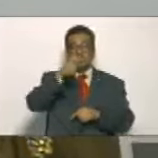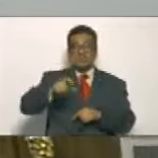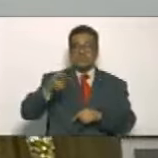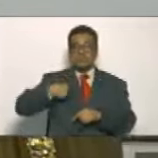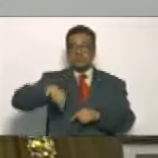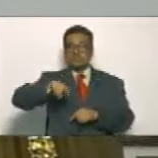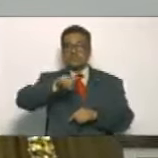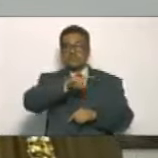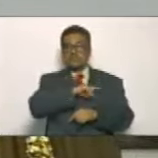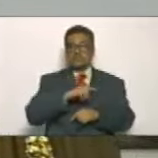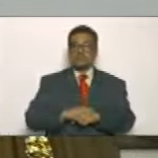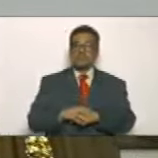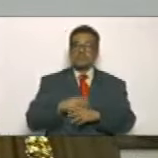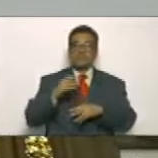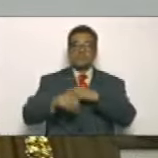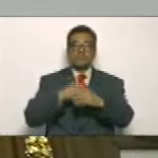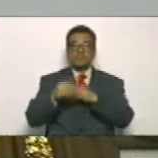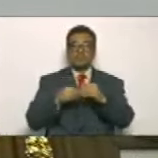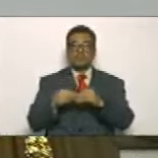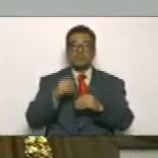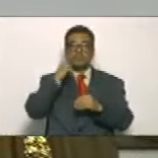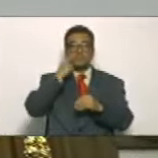nuestro, seamos el sempiterno de